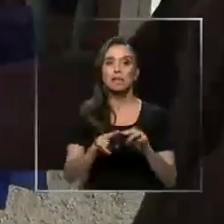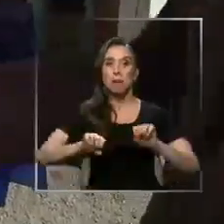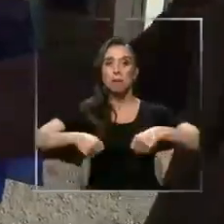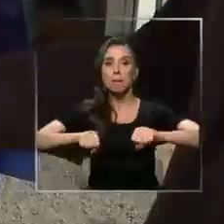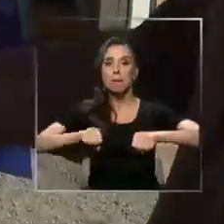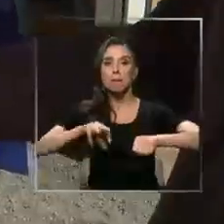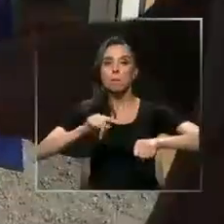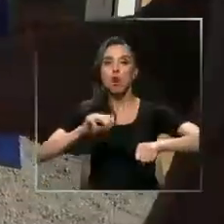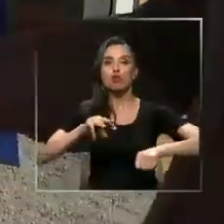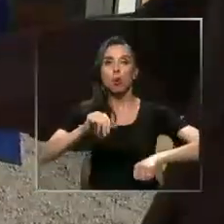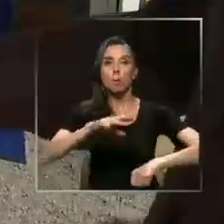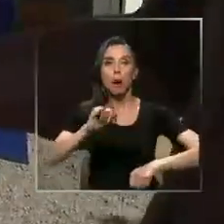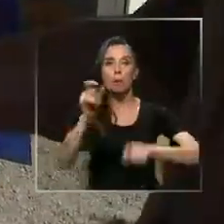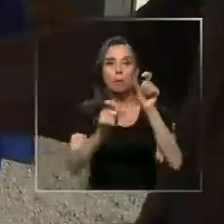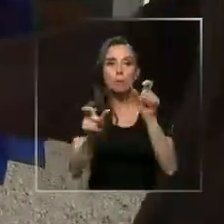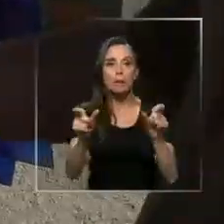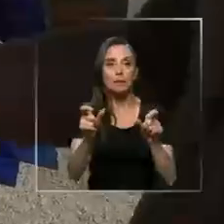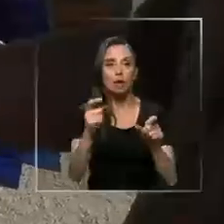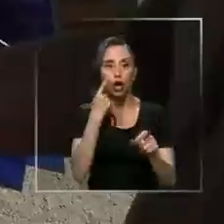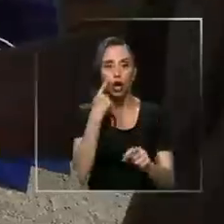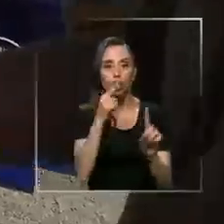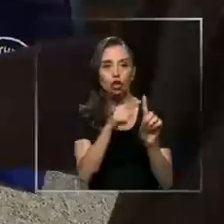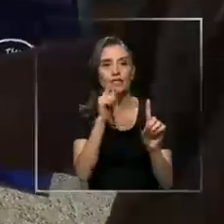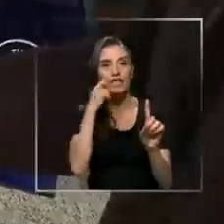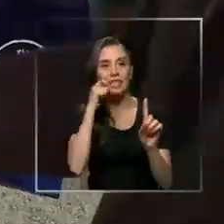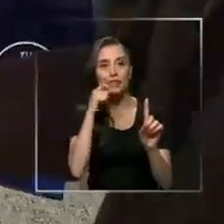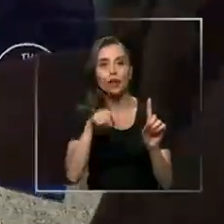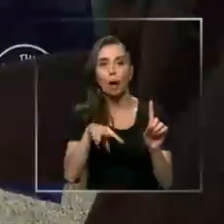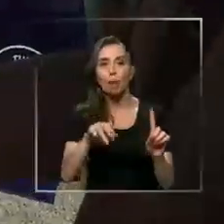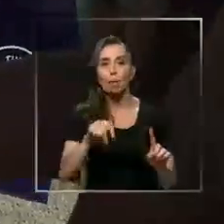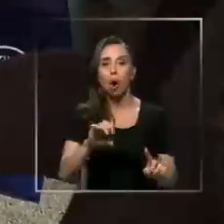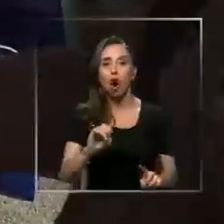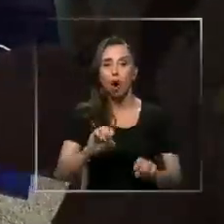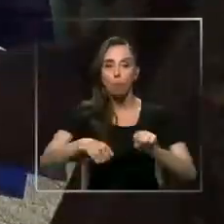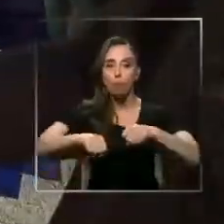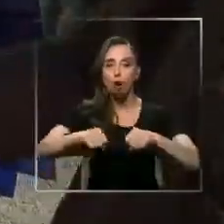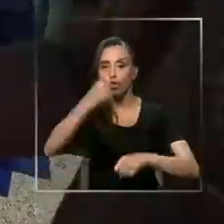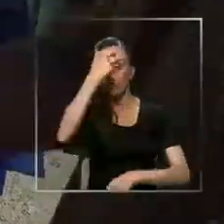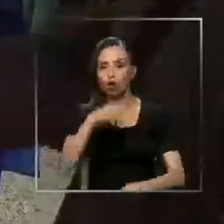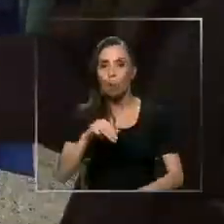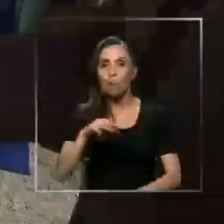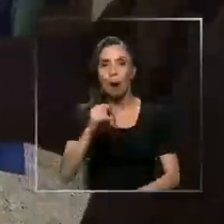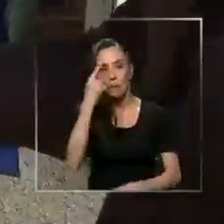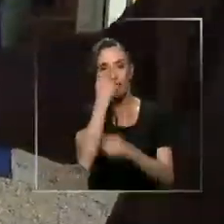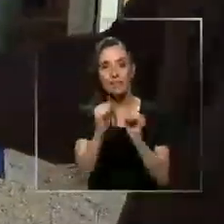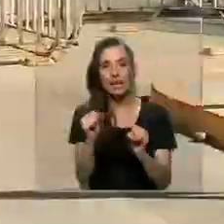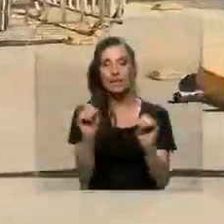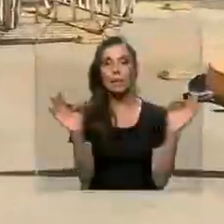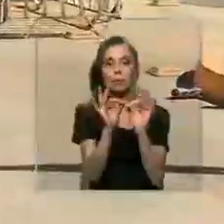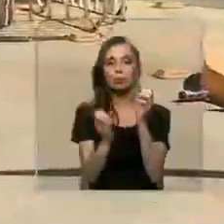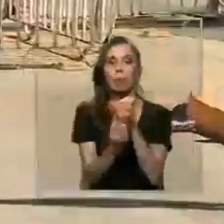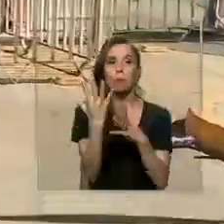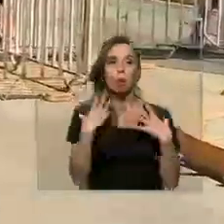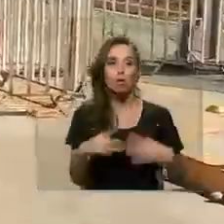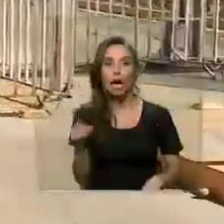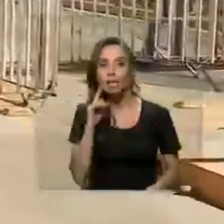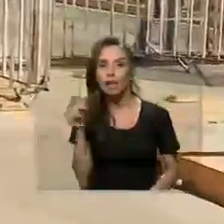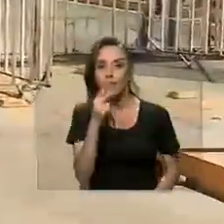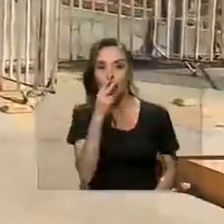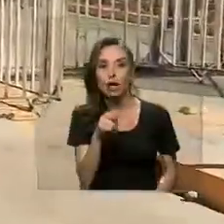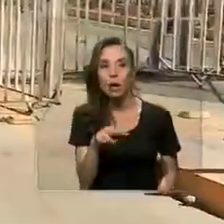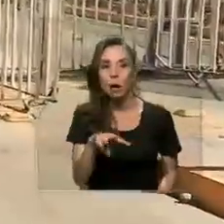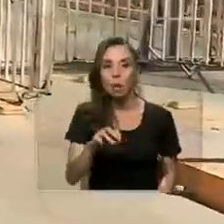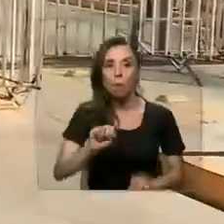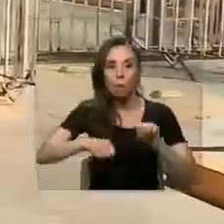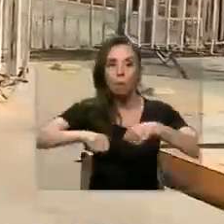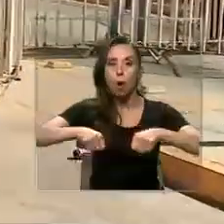¿Y qué es eso? La gente que conoce a Rosalía entiende qué es lo que es ser una motomami, y eso es lo increíble de la música y de la moda sobre todo. ¿A quién viene a ver? A la